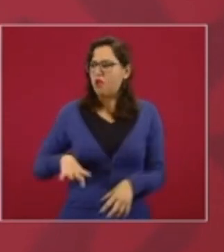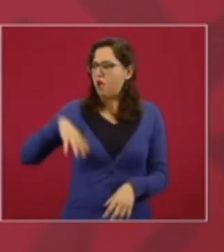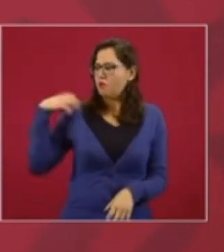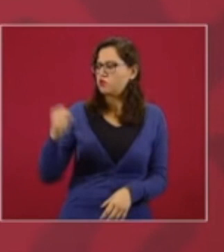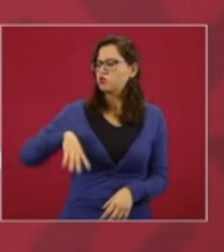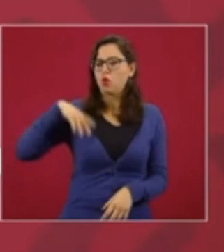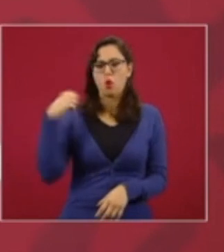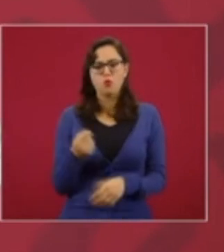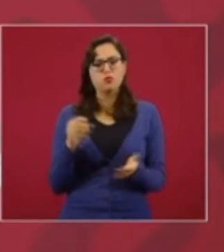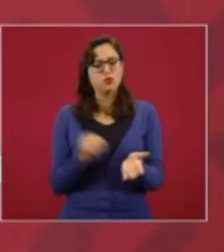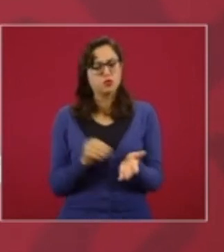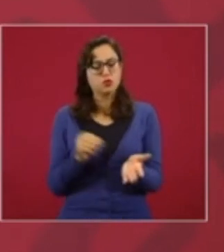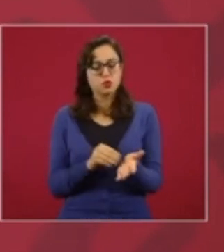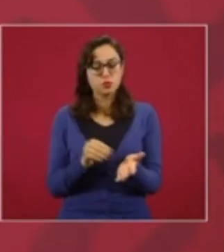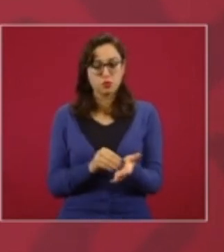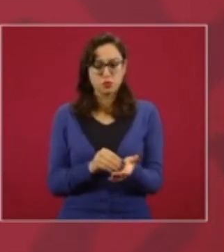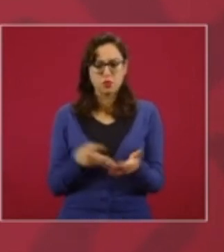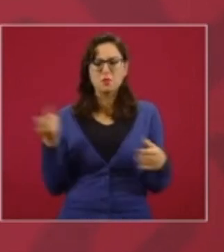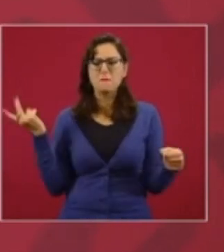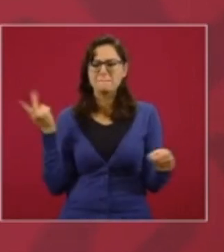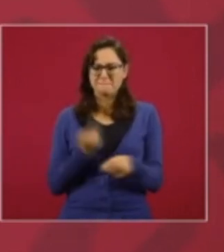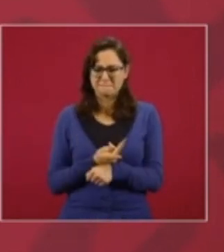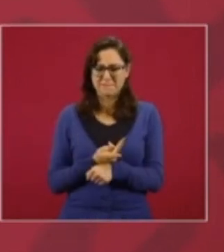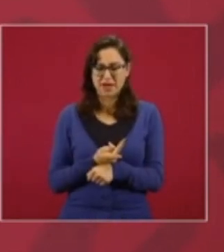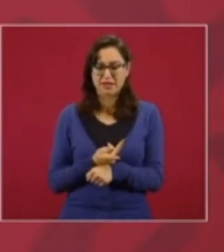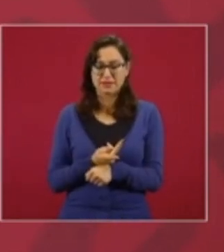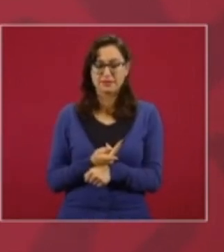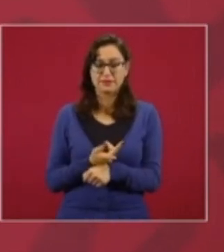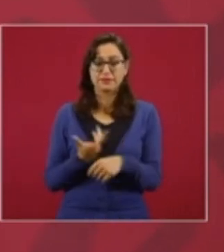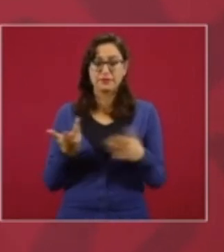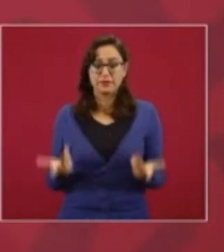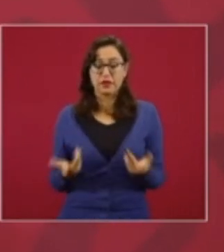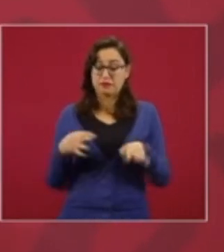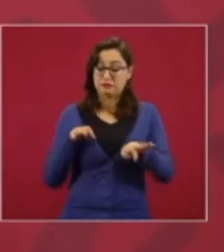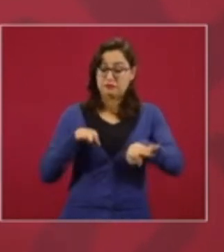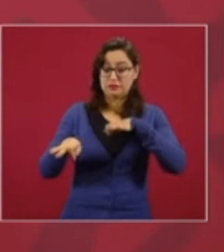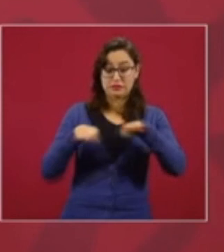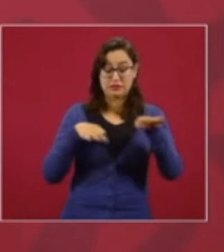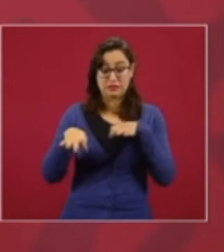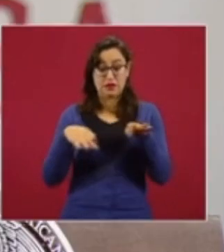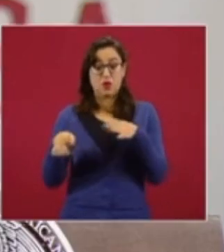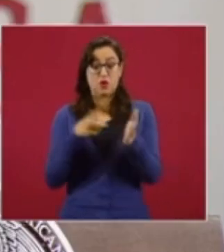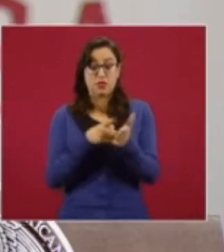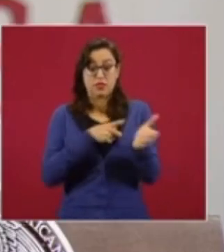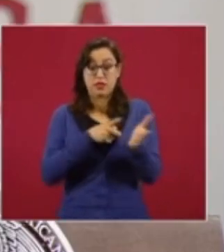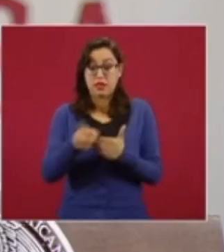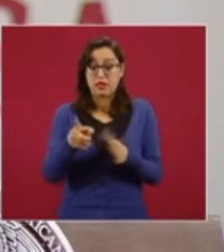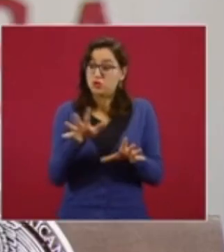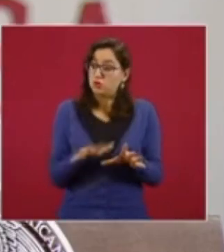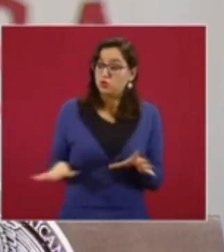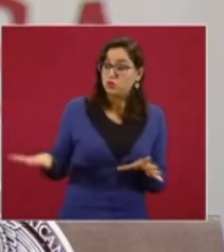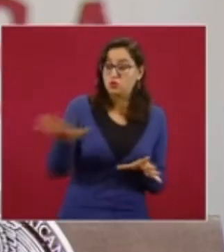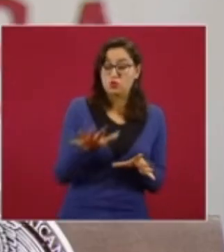partimos de un principio que es que el trabajo es un derecho y un deber social no